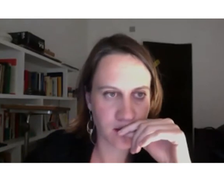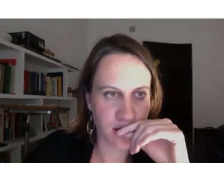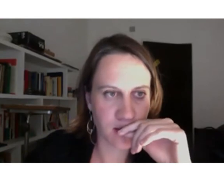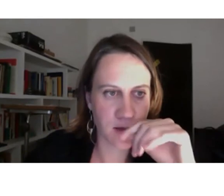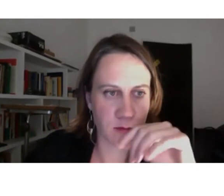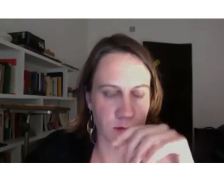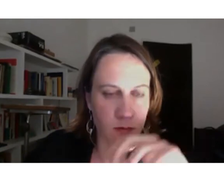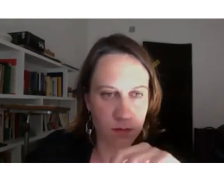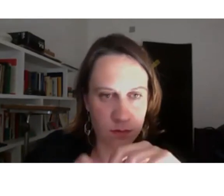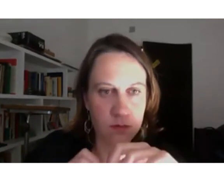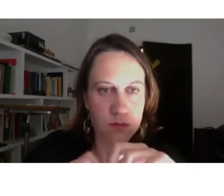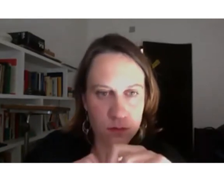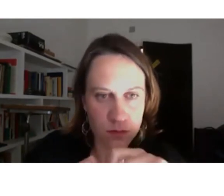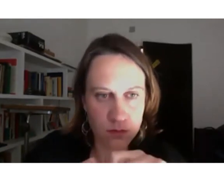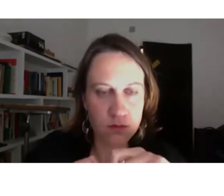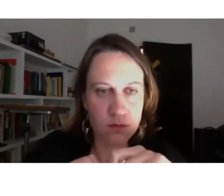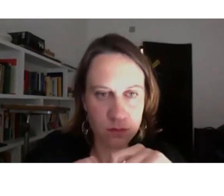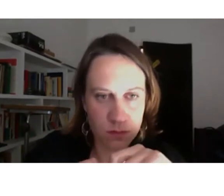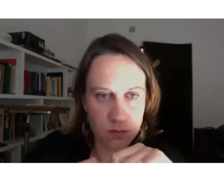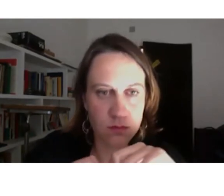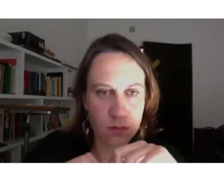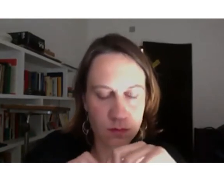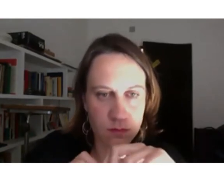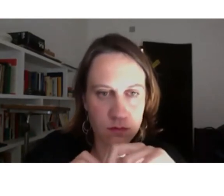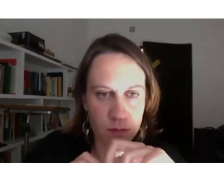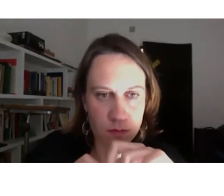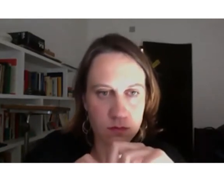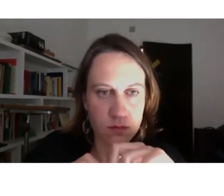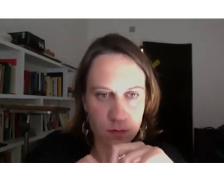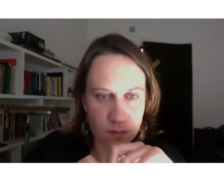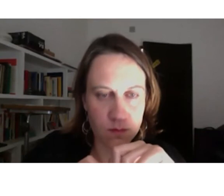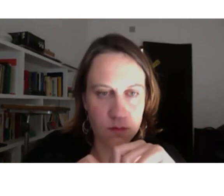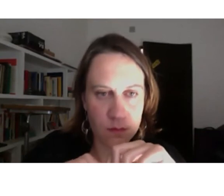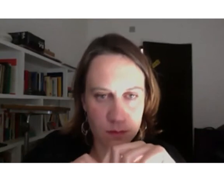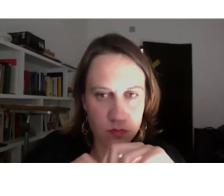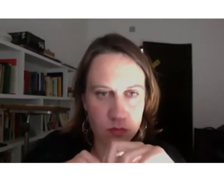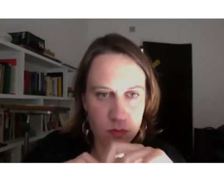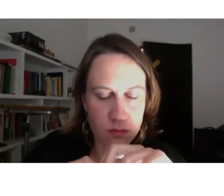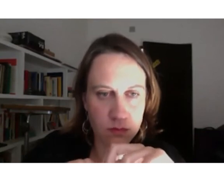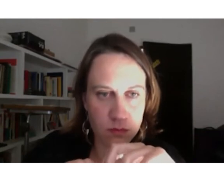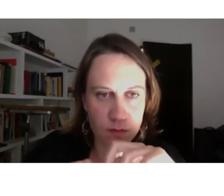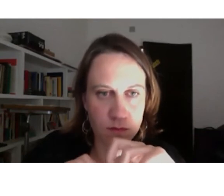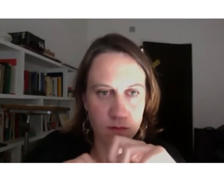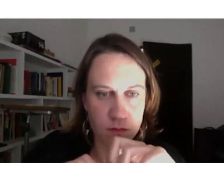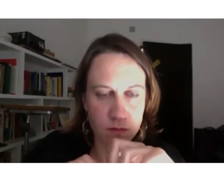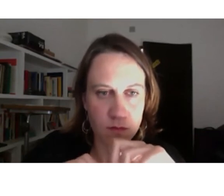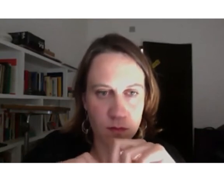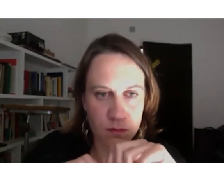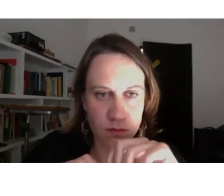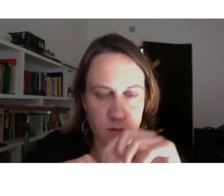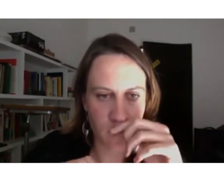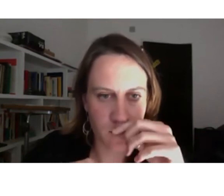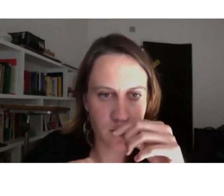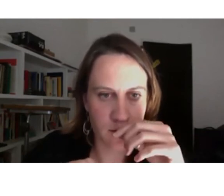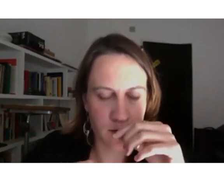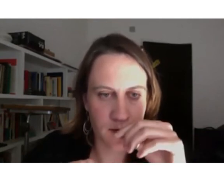hemos visto en muchos lugares, ¿no? O sea, Cuerpix, que está en Artix, ¿no? O sea, que justamente que implica que aun y